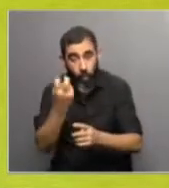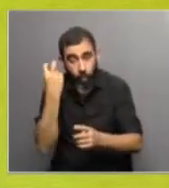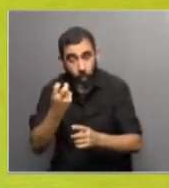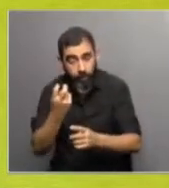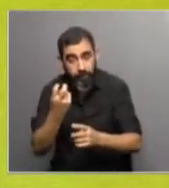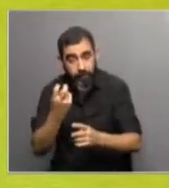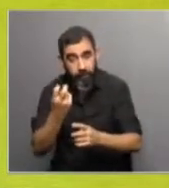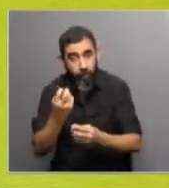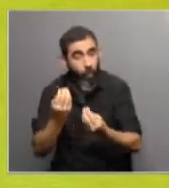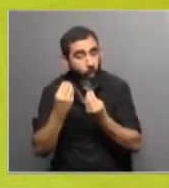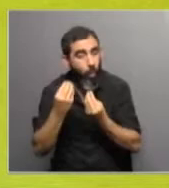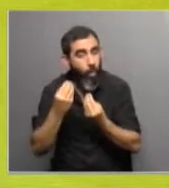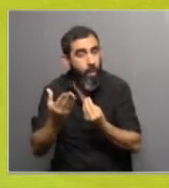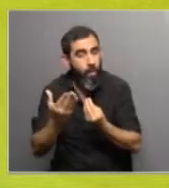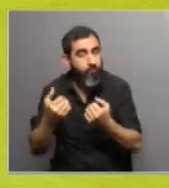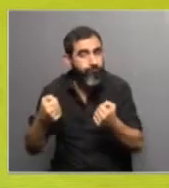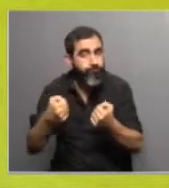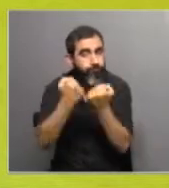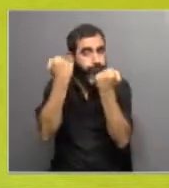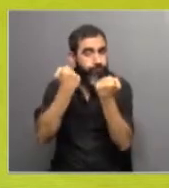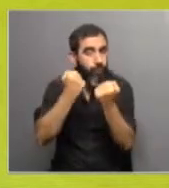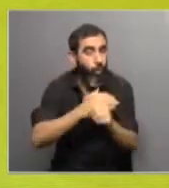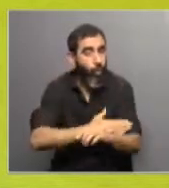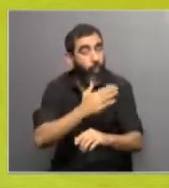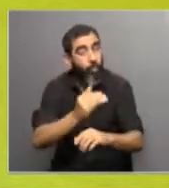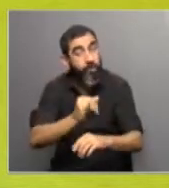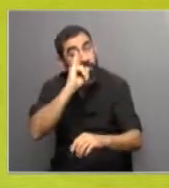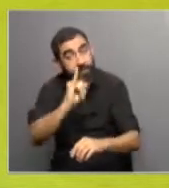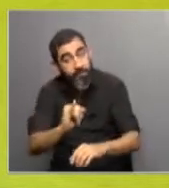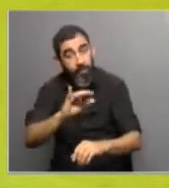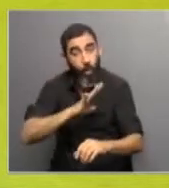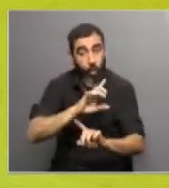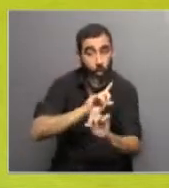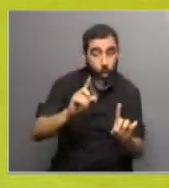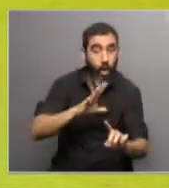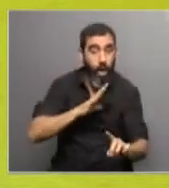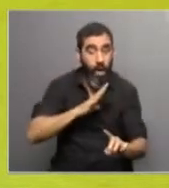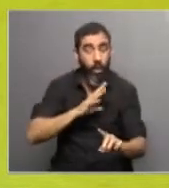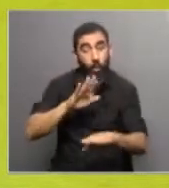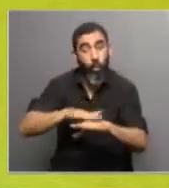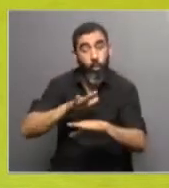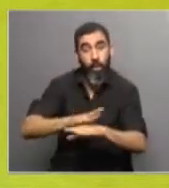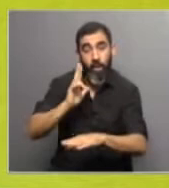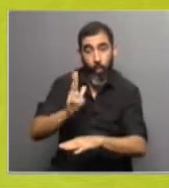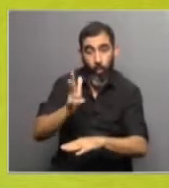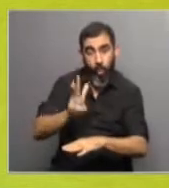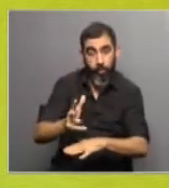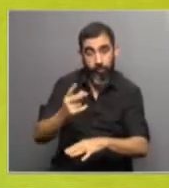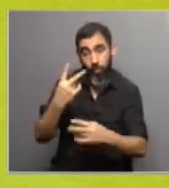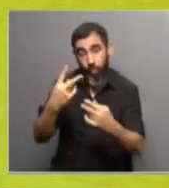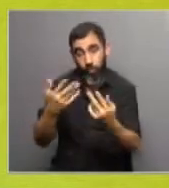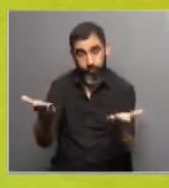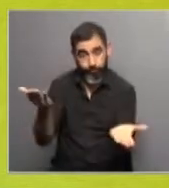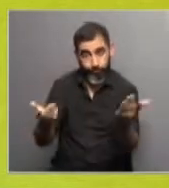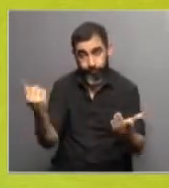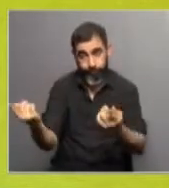¿sí?, cuál ha sido el impacto, si hubiera, de la acción humana sobre el clima. Entonces tiene como esas dos partes, ¿sí?